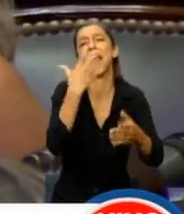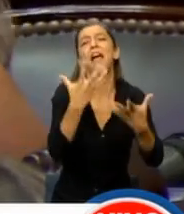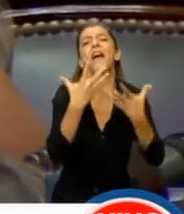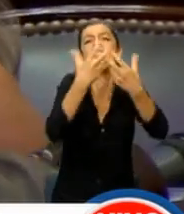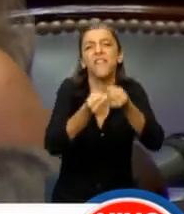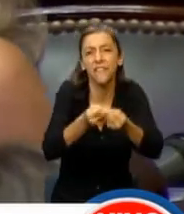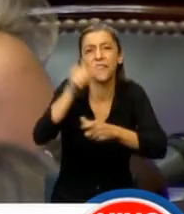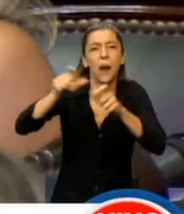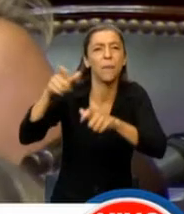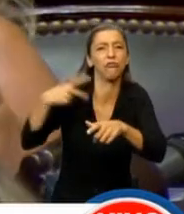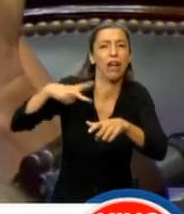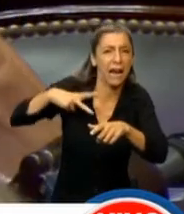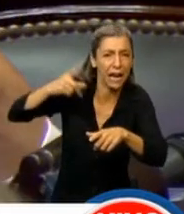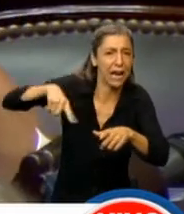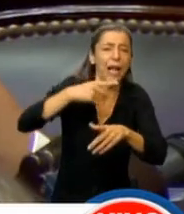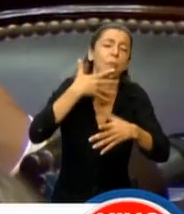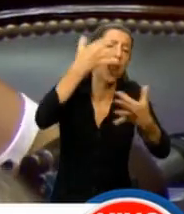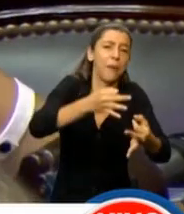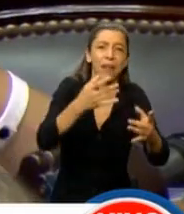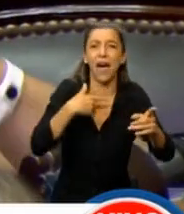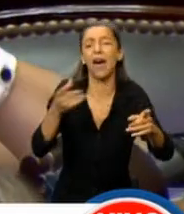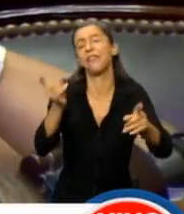pero...